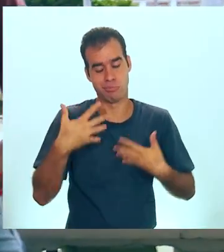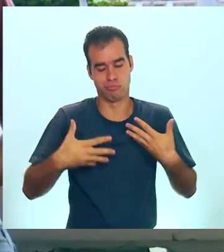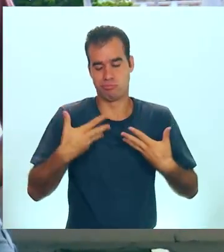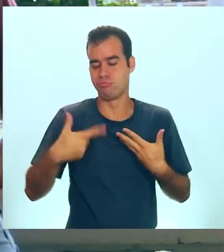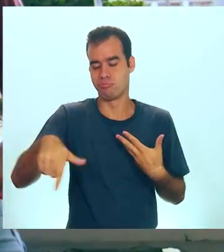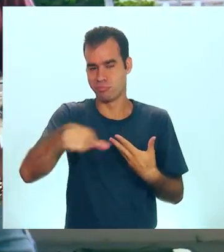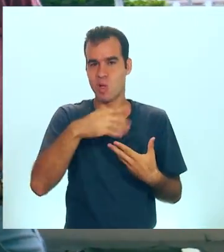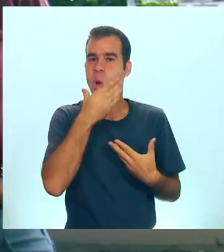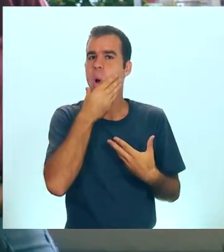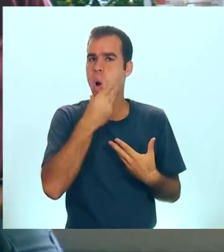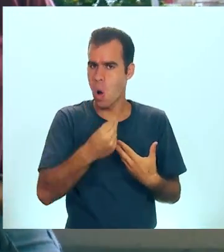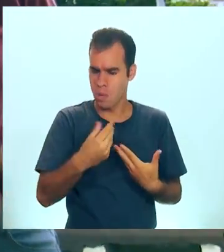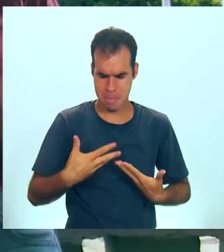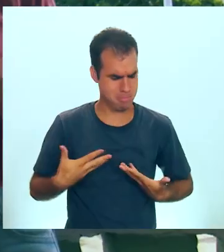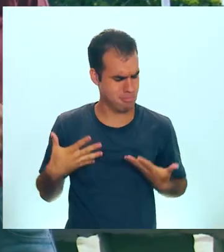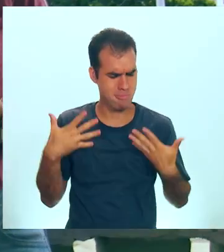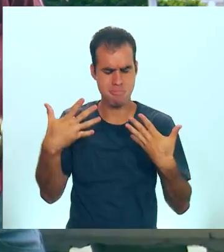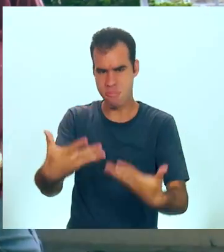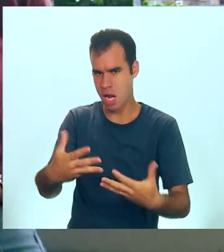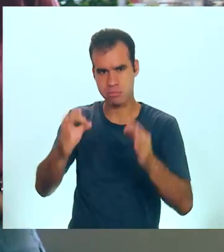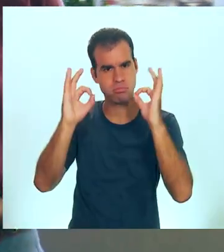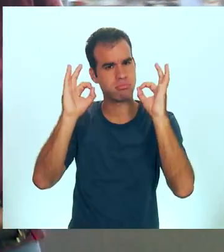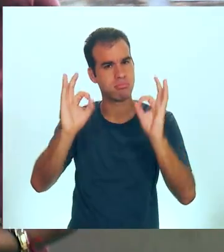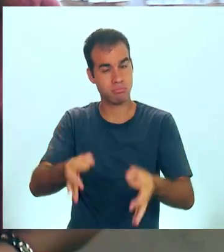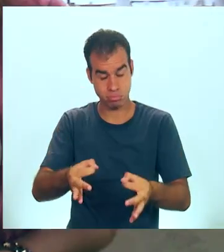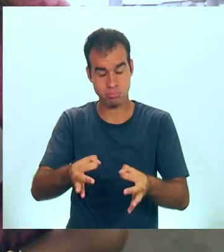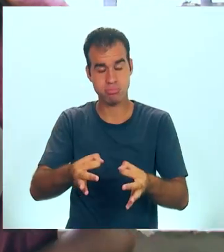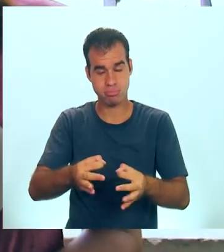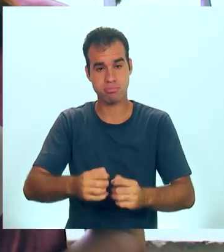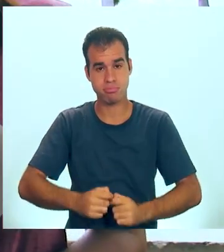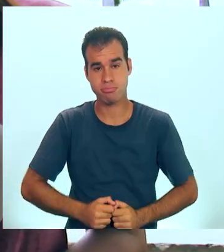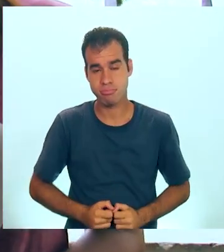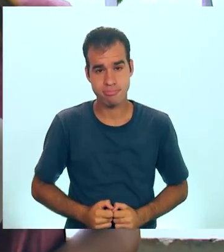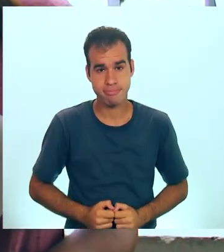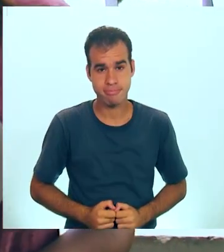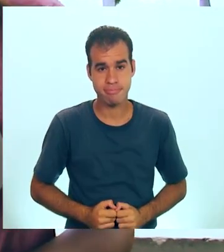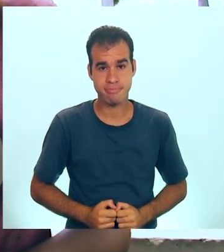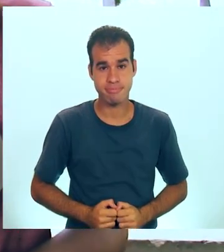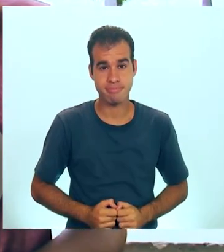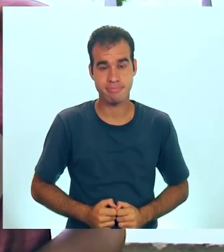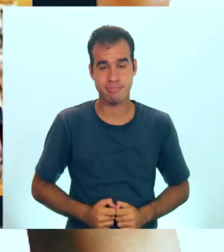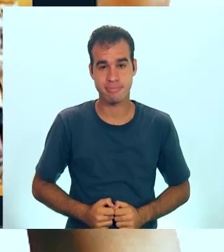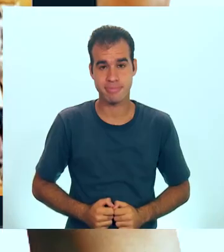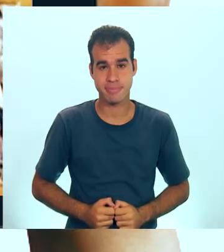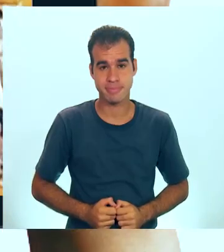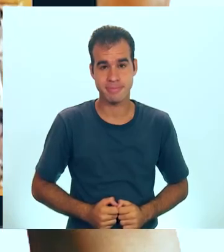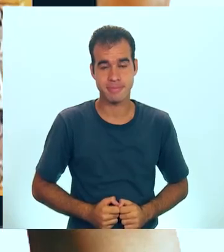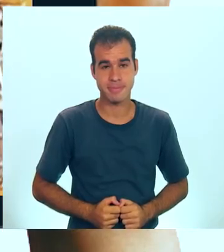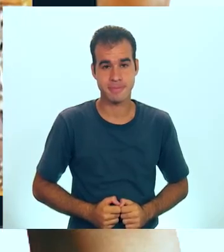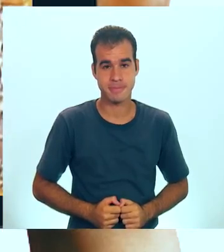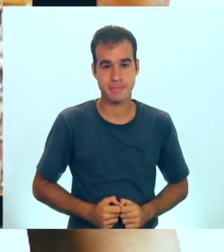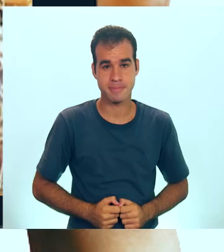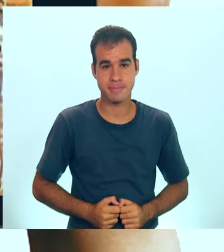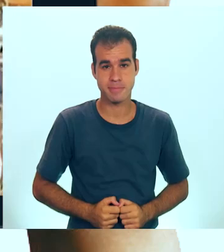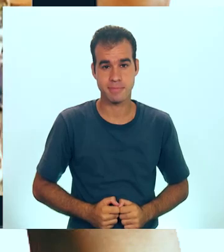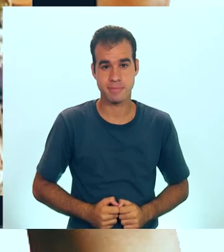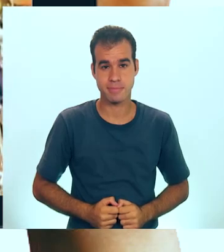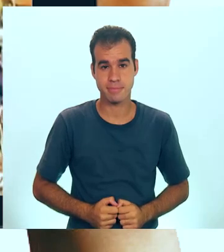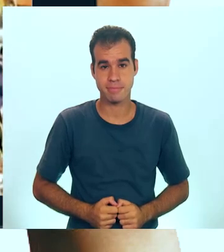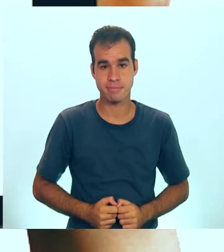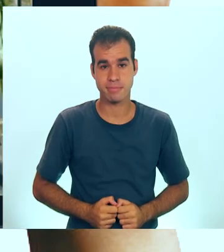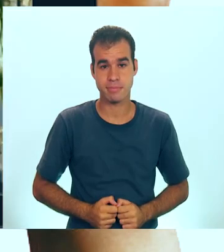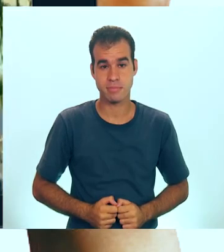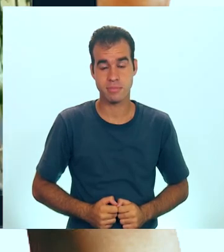una juventud que ante nada se detiene y que en estos momentos también dice presente. Sigan con nosotros. En el escenario actual de